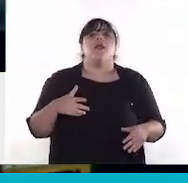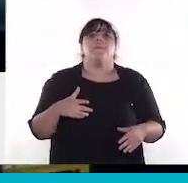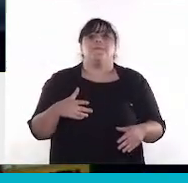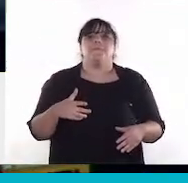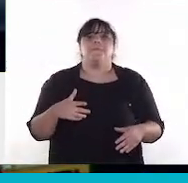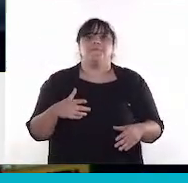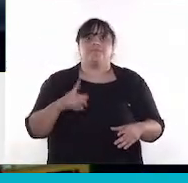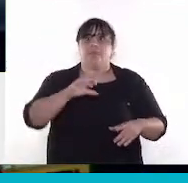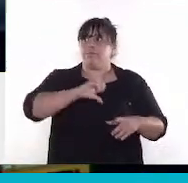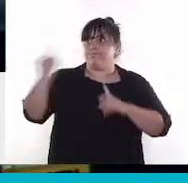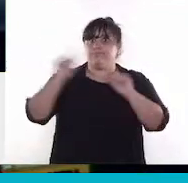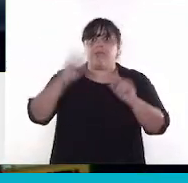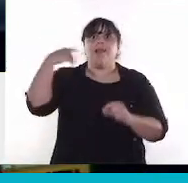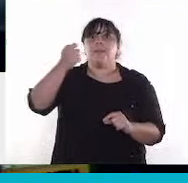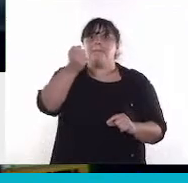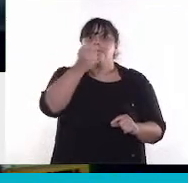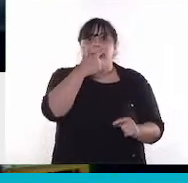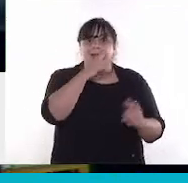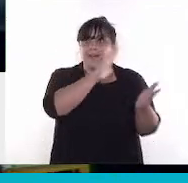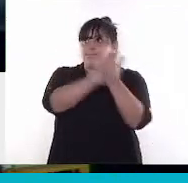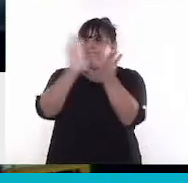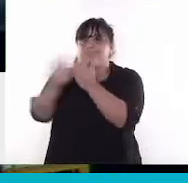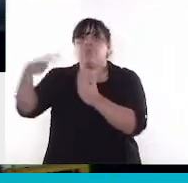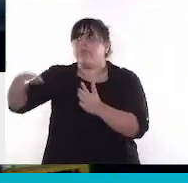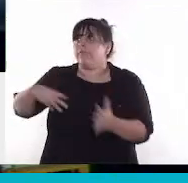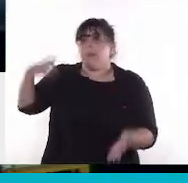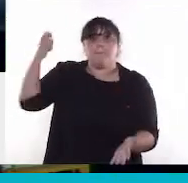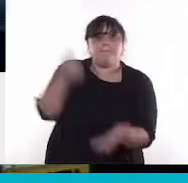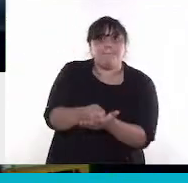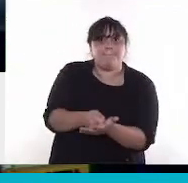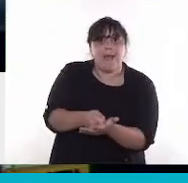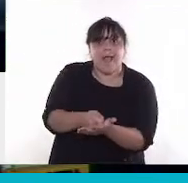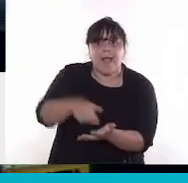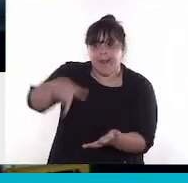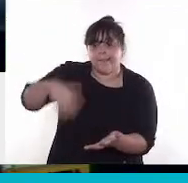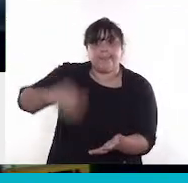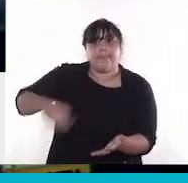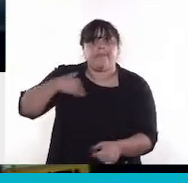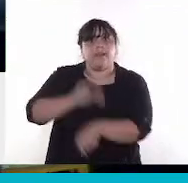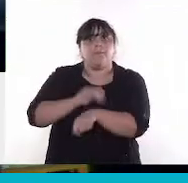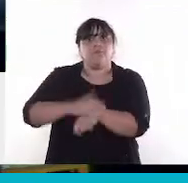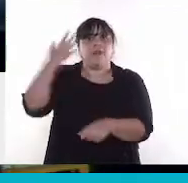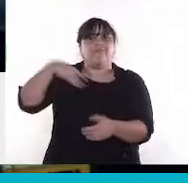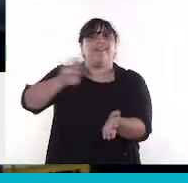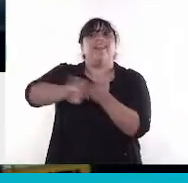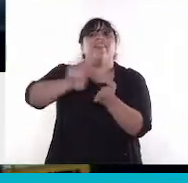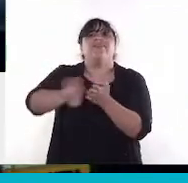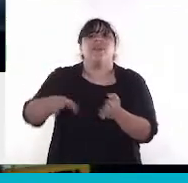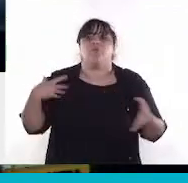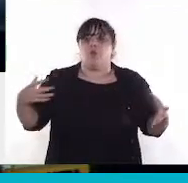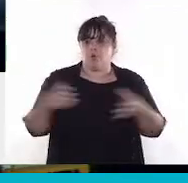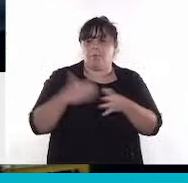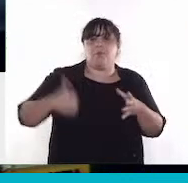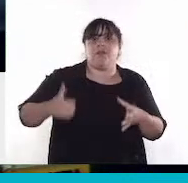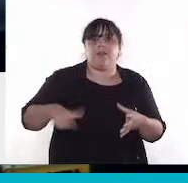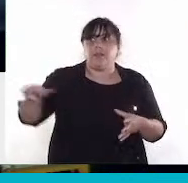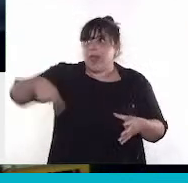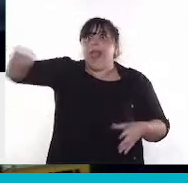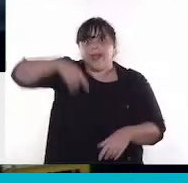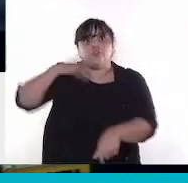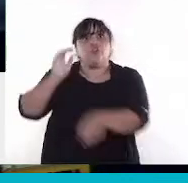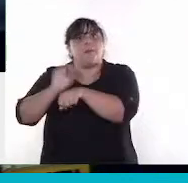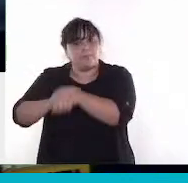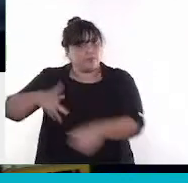en la gestión de Macri paguen lo que tienen que pagar y se hagan cargo de la deuda en la que sometieron el pueblo argentino y el pueblo de la provincia de Buenos